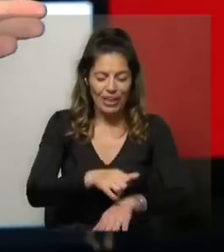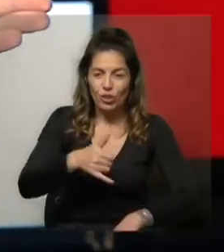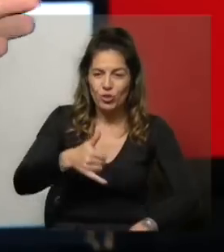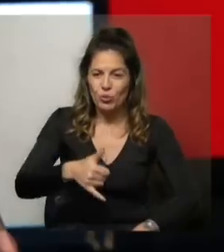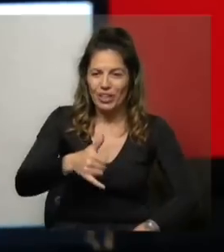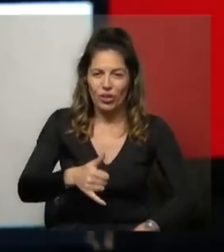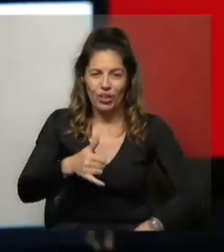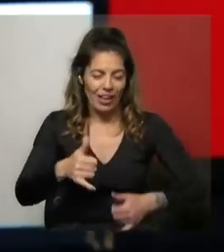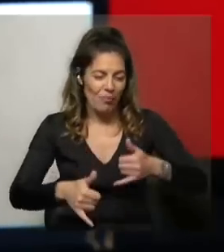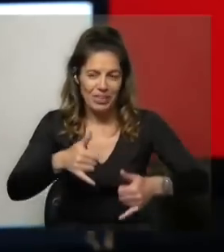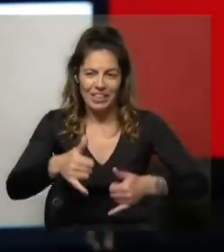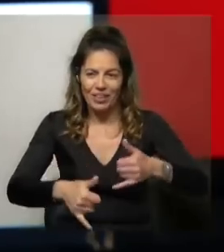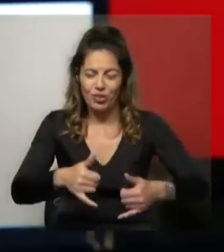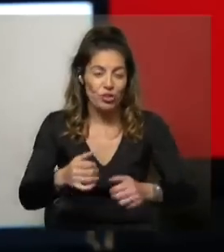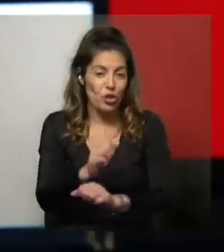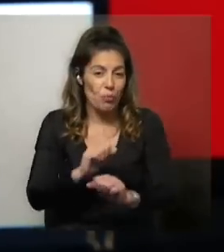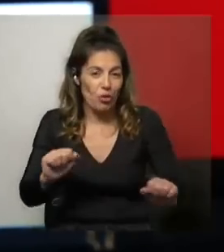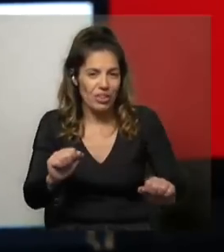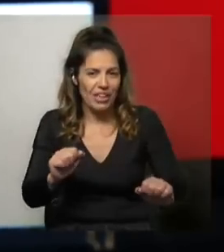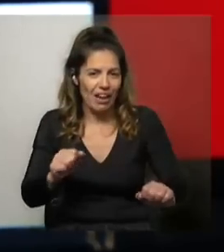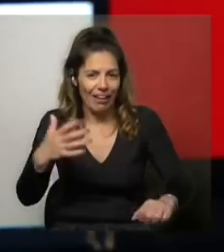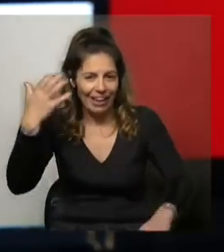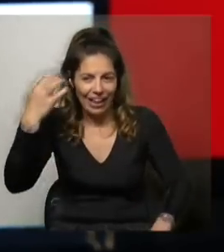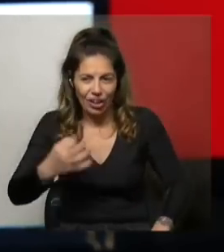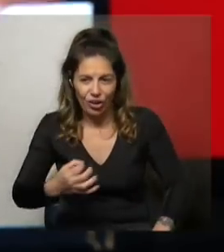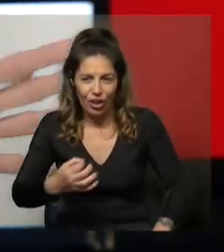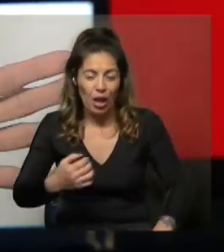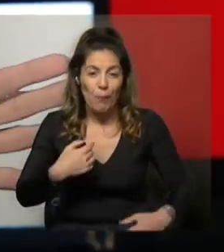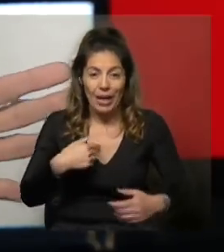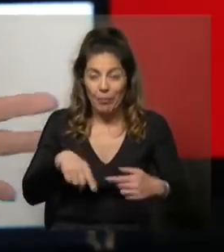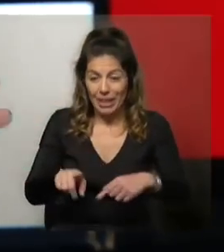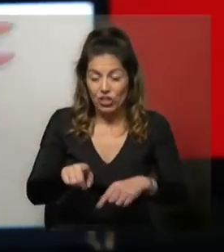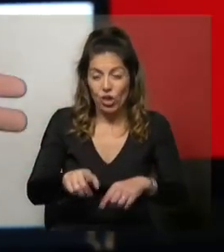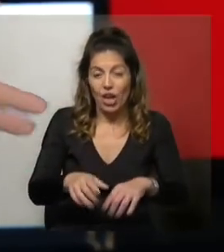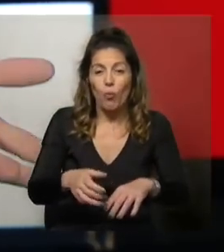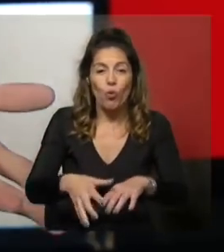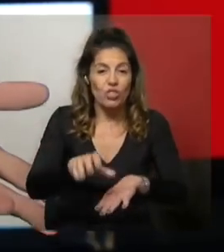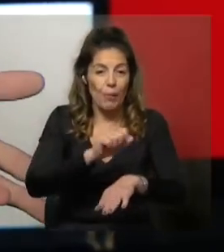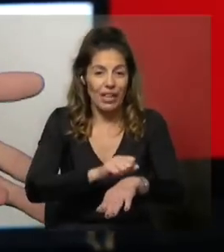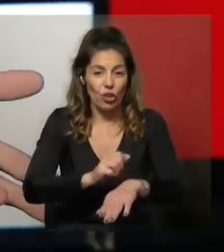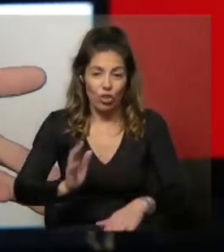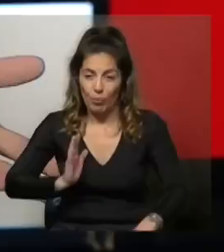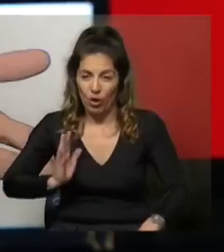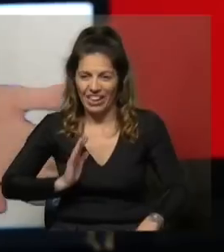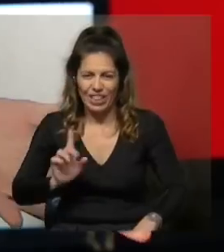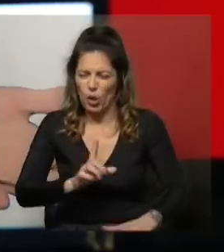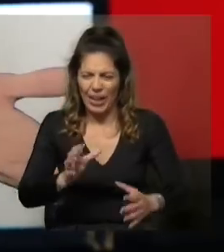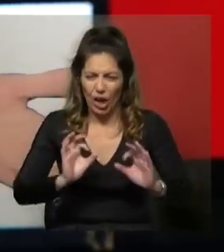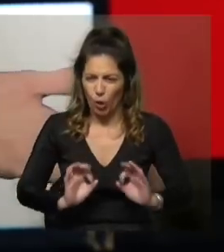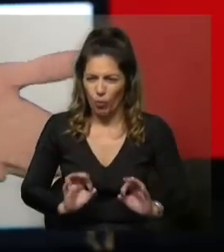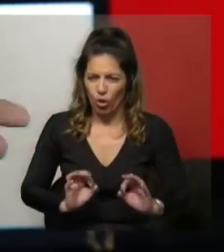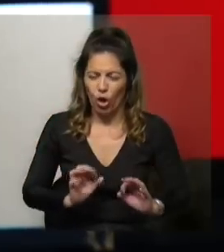venían caminando yo no podía creerlo porque para mí ya era de por sí un zapato femenino y además incómodo entonces